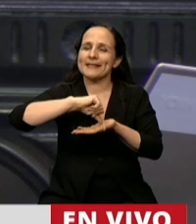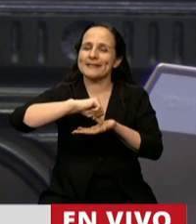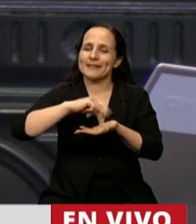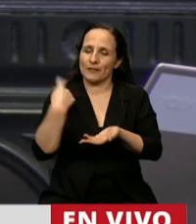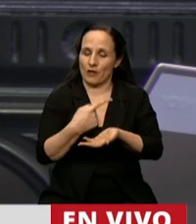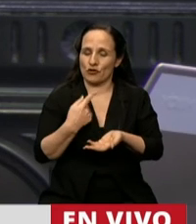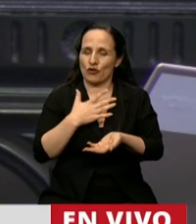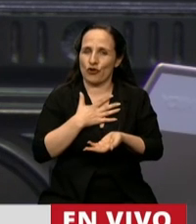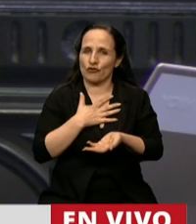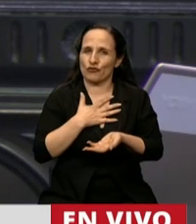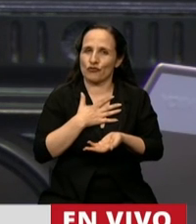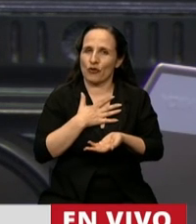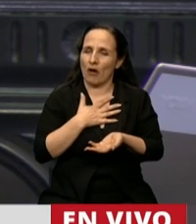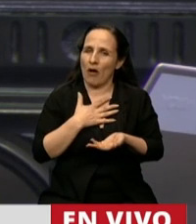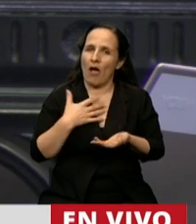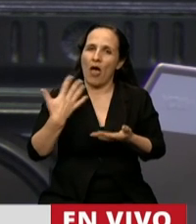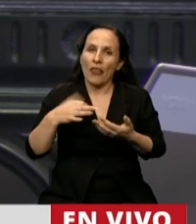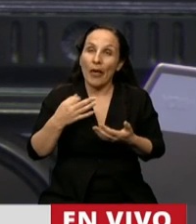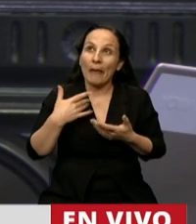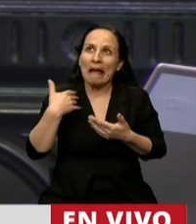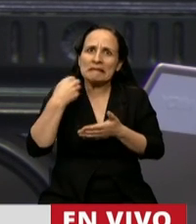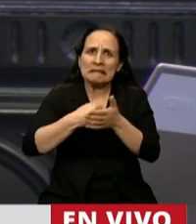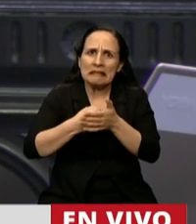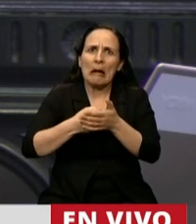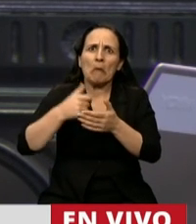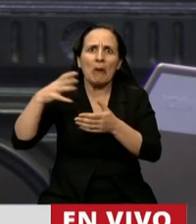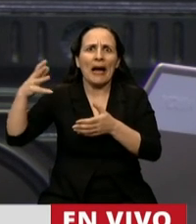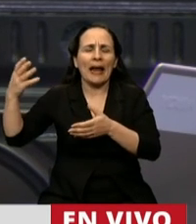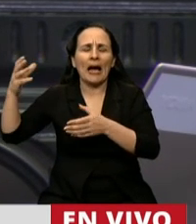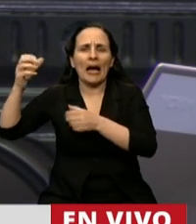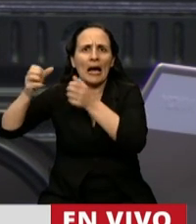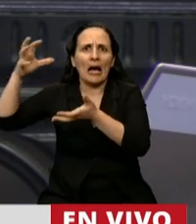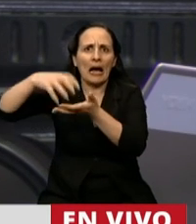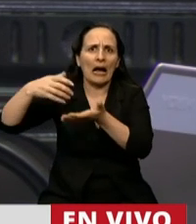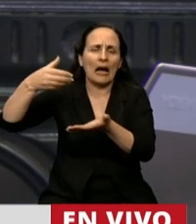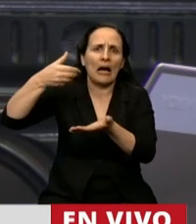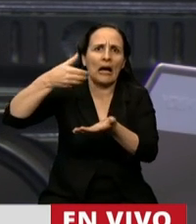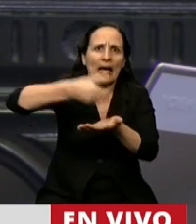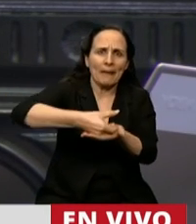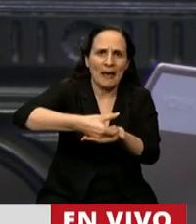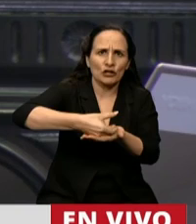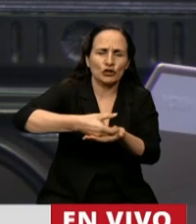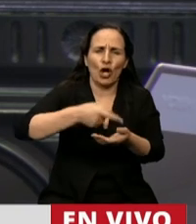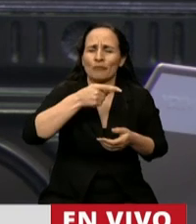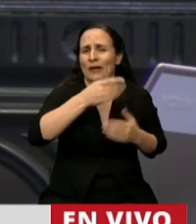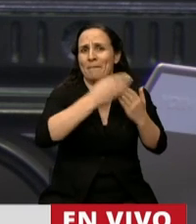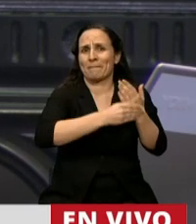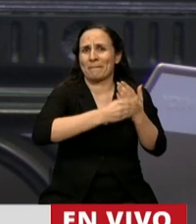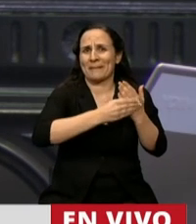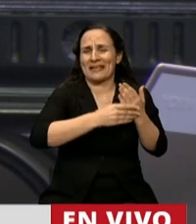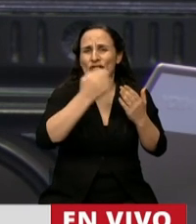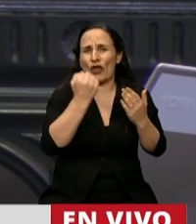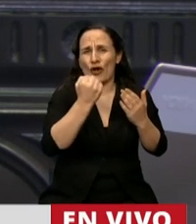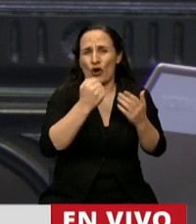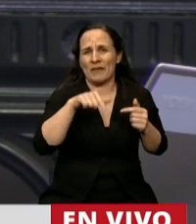que estar clamando para que vengan inversiones y teniendo que remar contra la corriente, contra un ministro de Economía, hoy gobernador de la provincia de